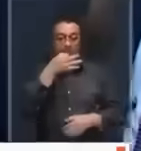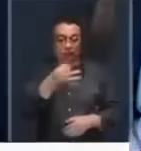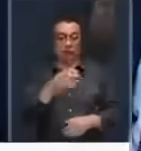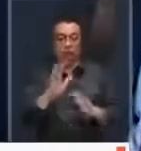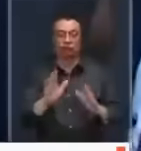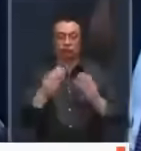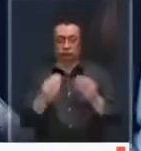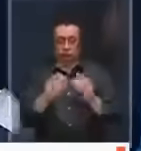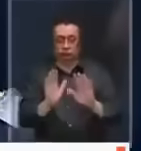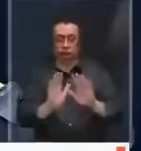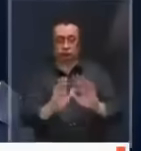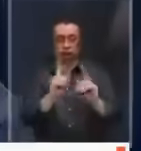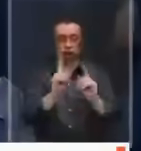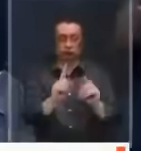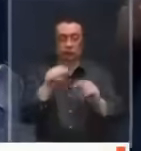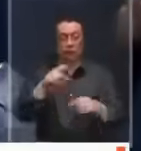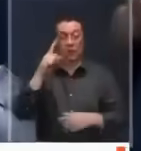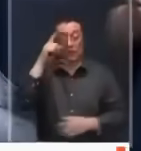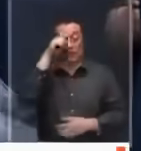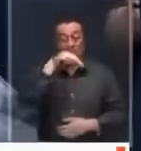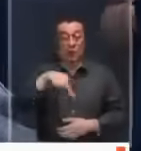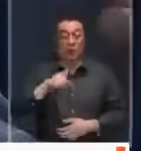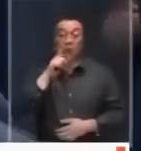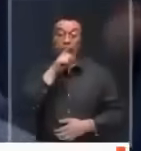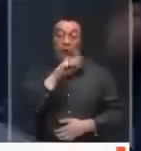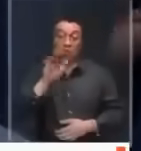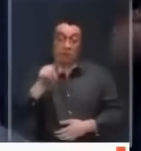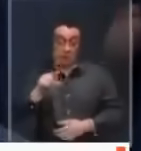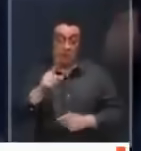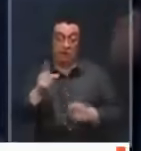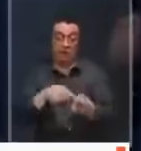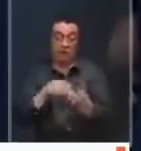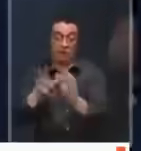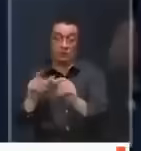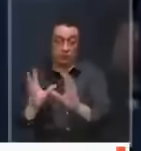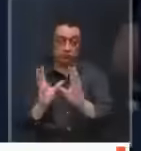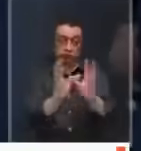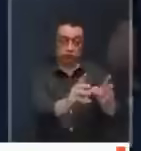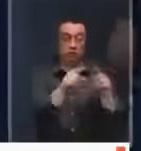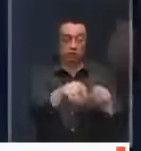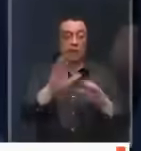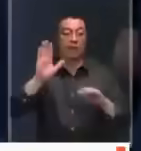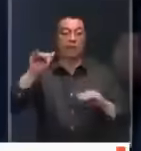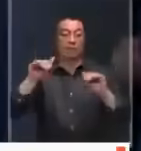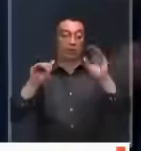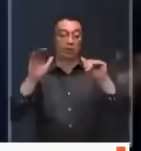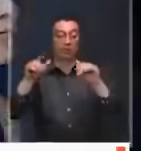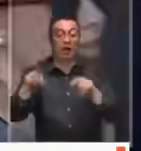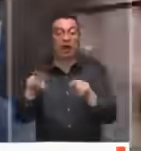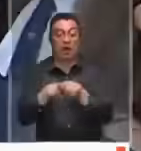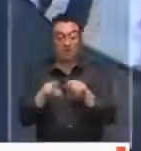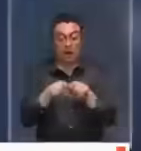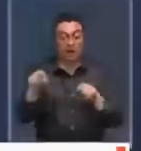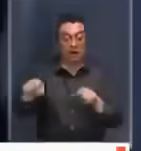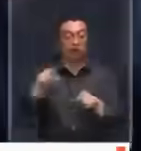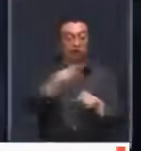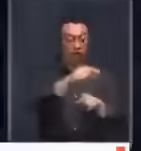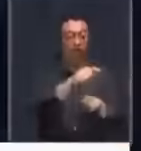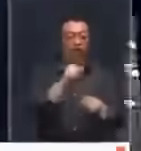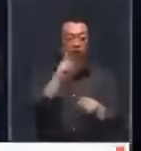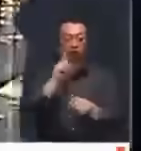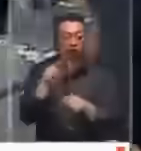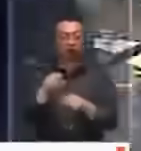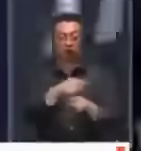En este momento también tan difícil, porque finalmente, claro, están saludando, despidiéndola, está la hermana también